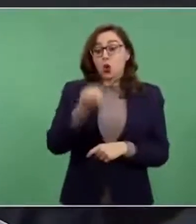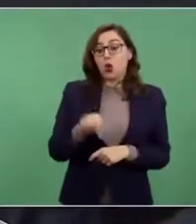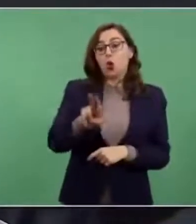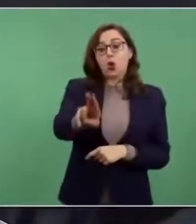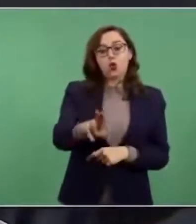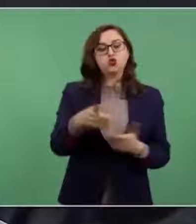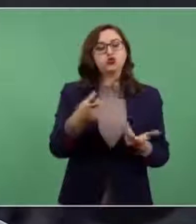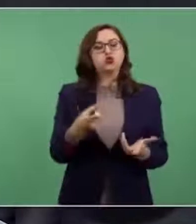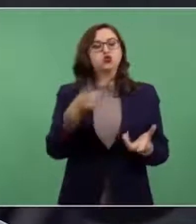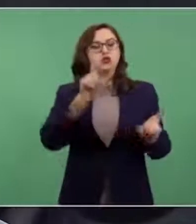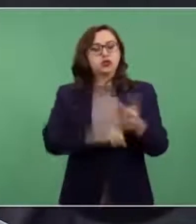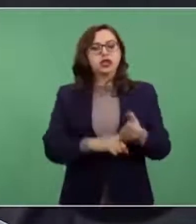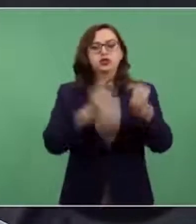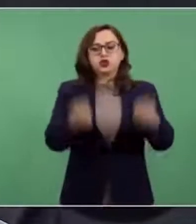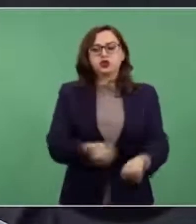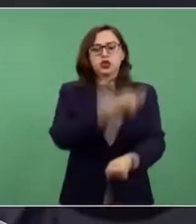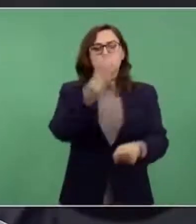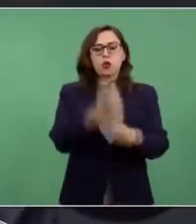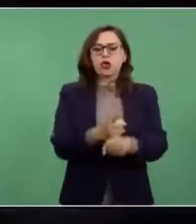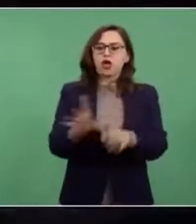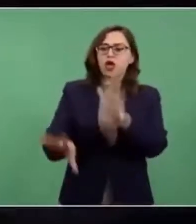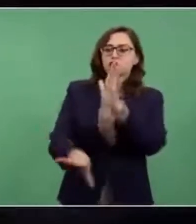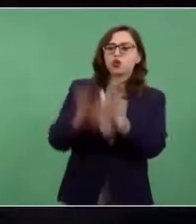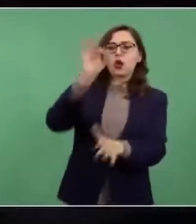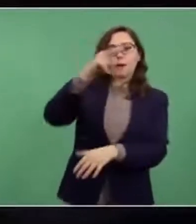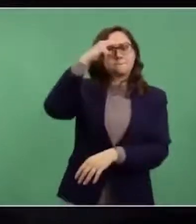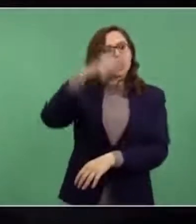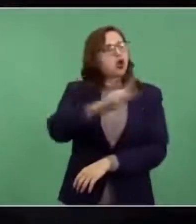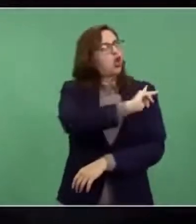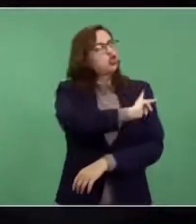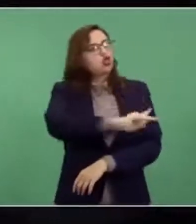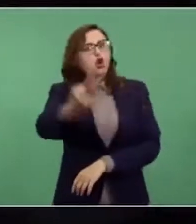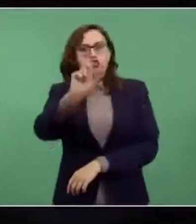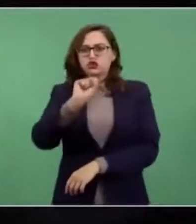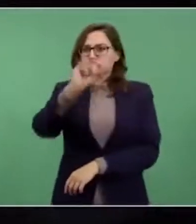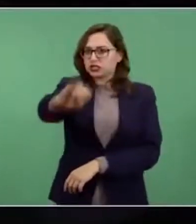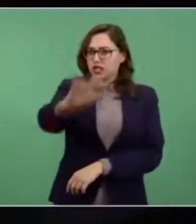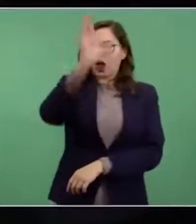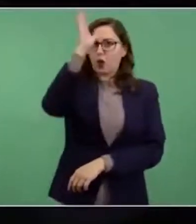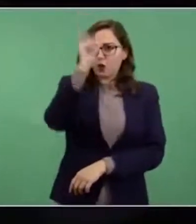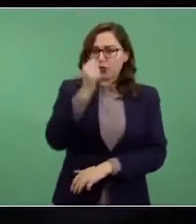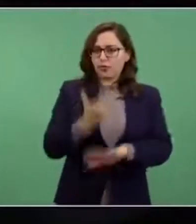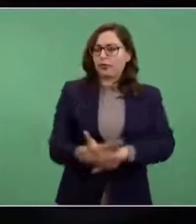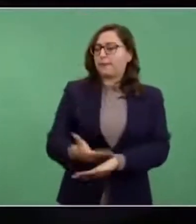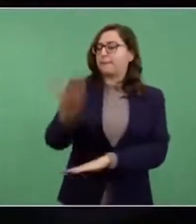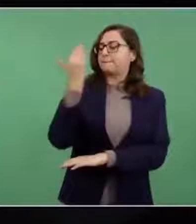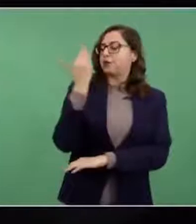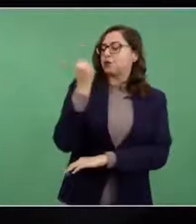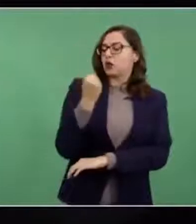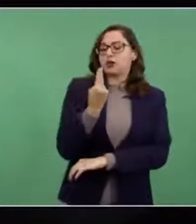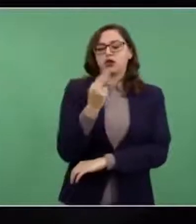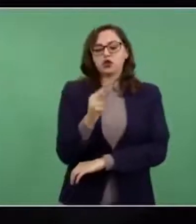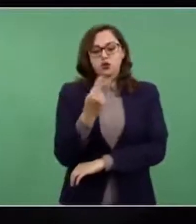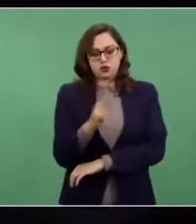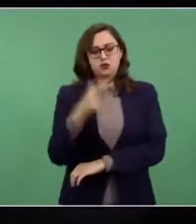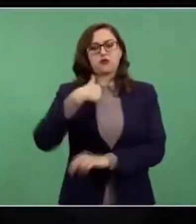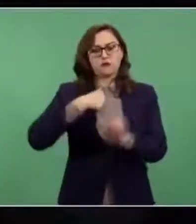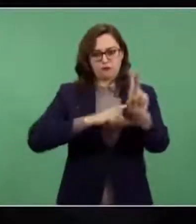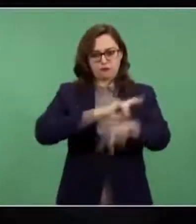de la ONU. El 9 de noviembre pasado presidí ese